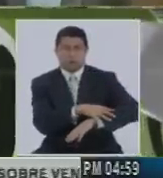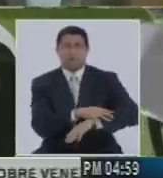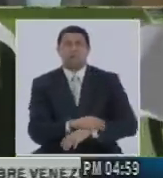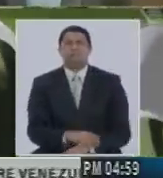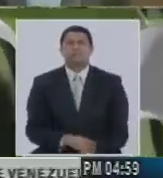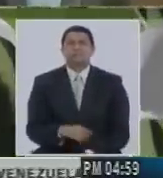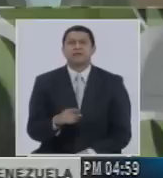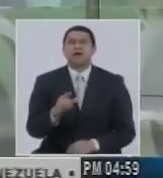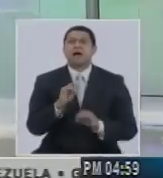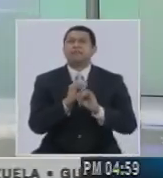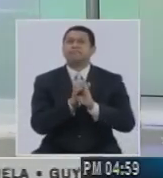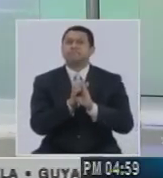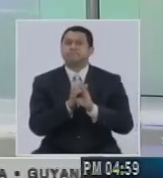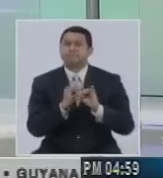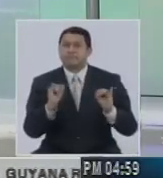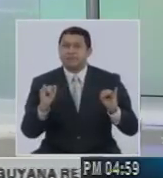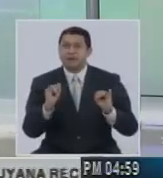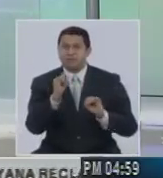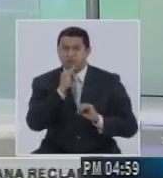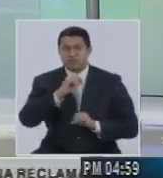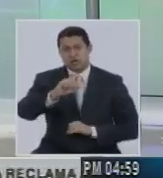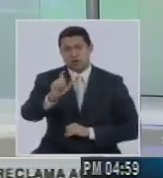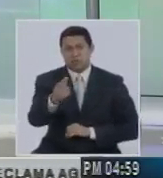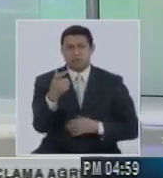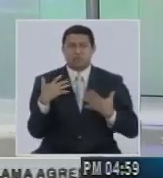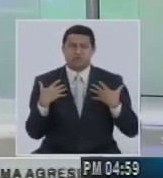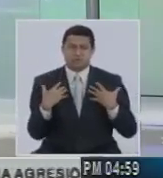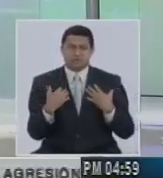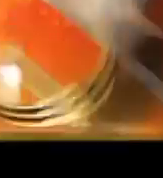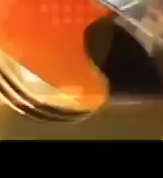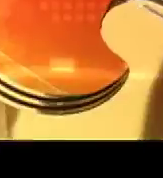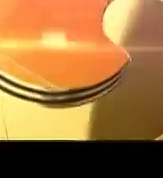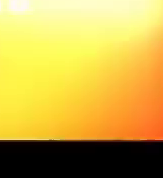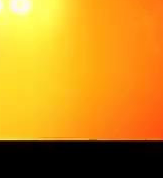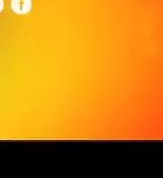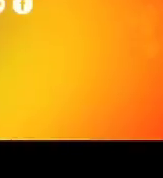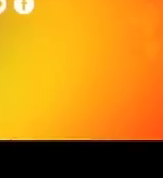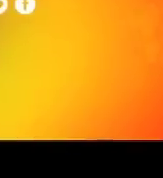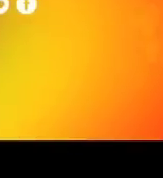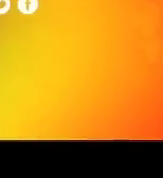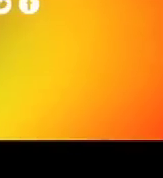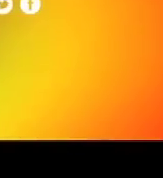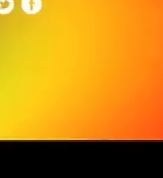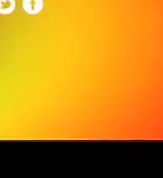superior. De esta manera, finalizamos Noticias Globovisión Salud.